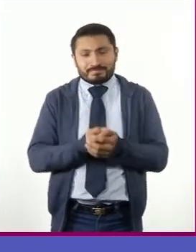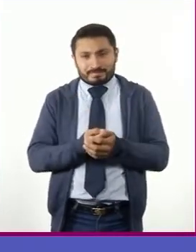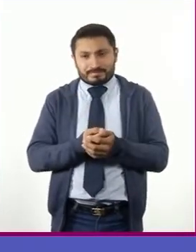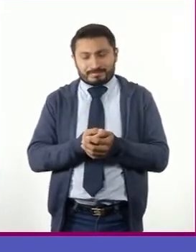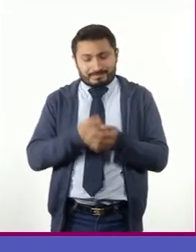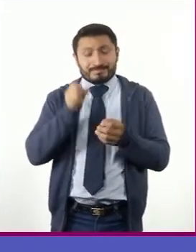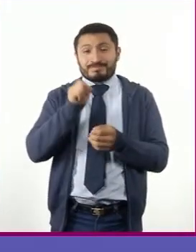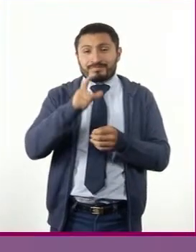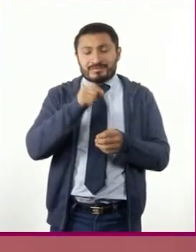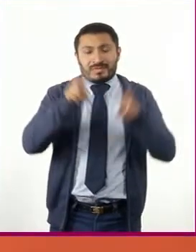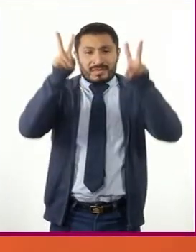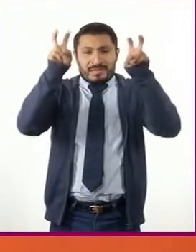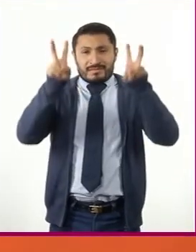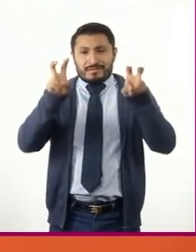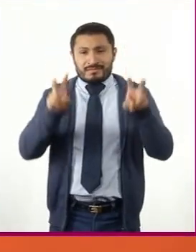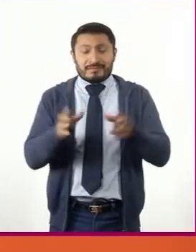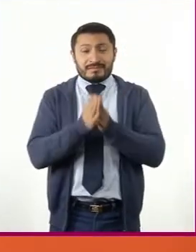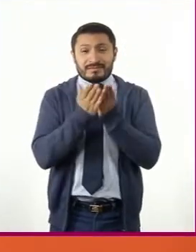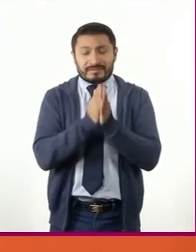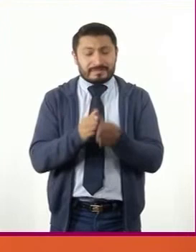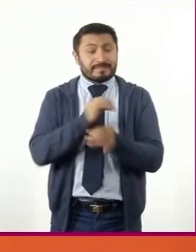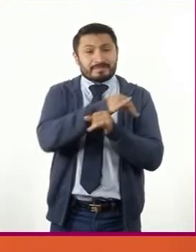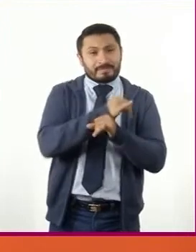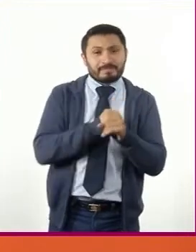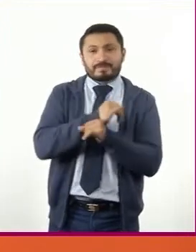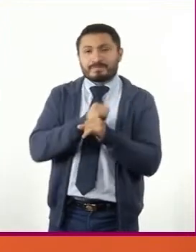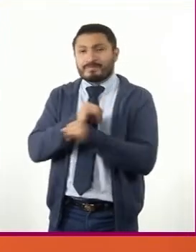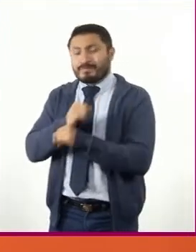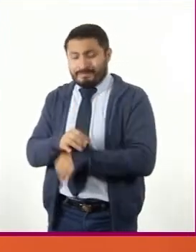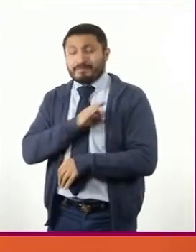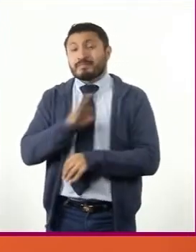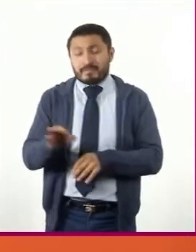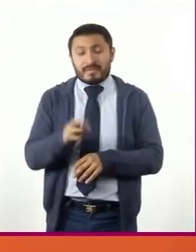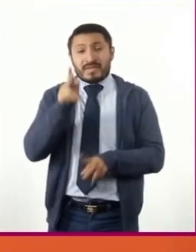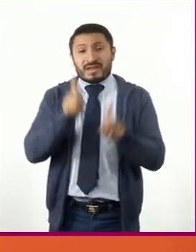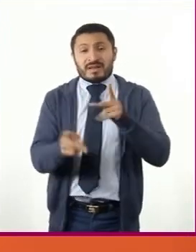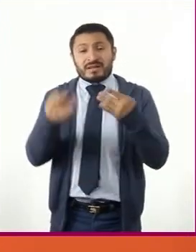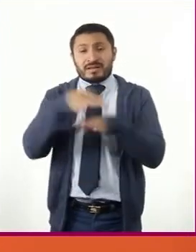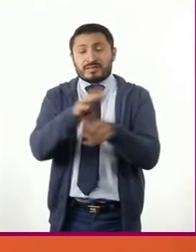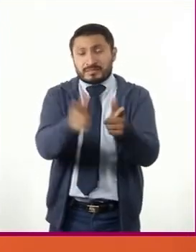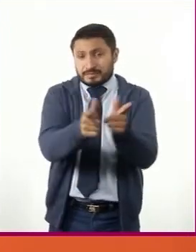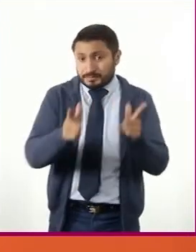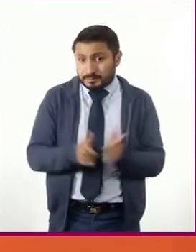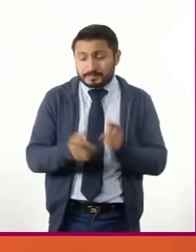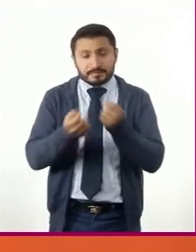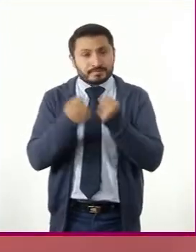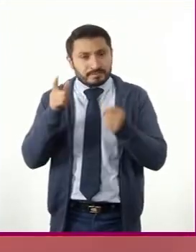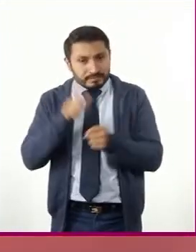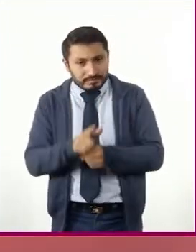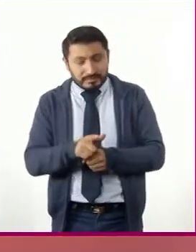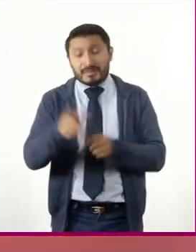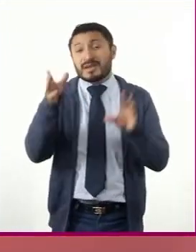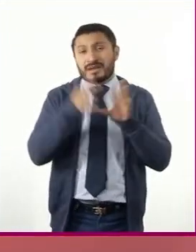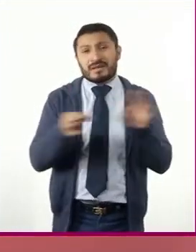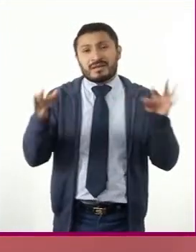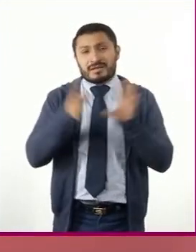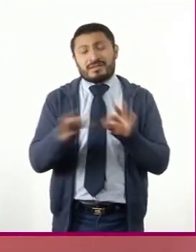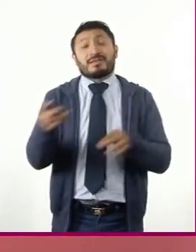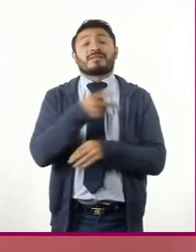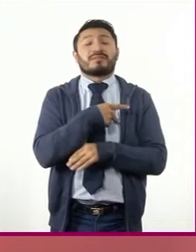dio también títulos de obras donde podemos investigar, y al hablar de grupos sociales, les describió y mencionó la